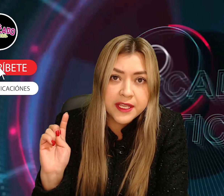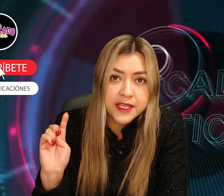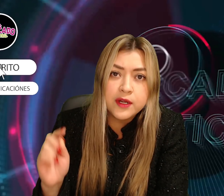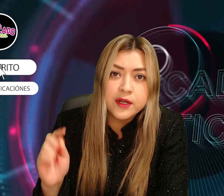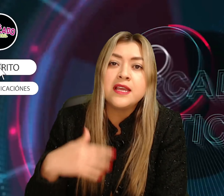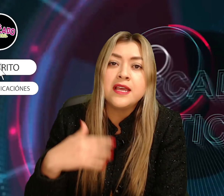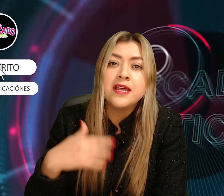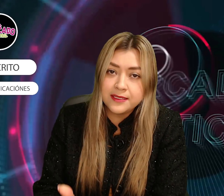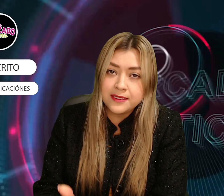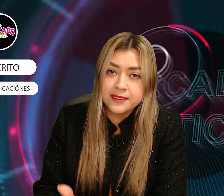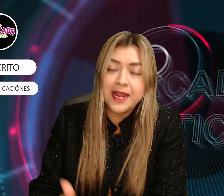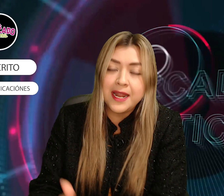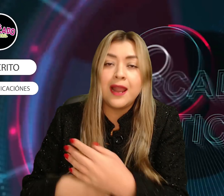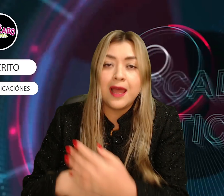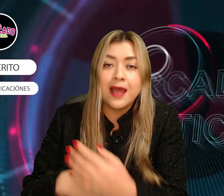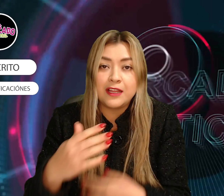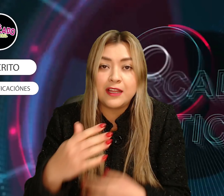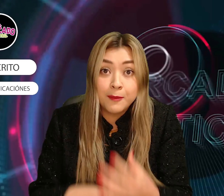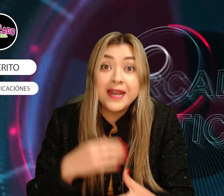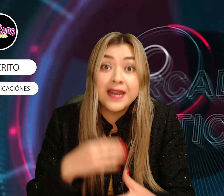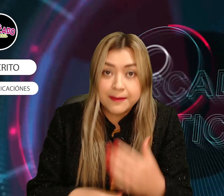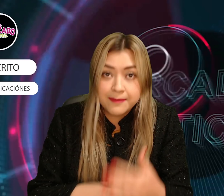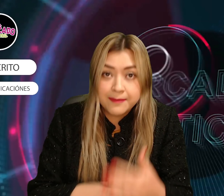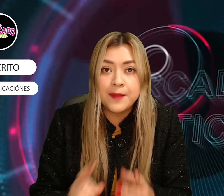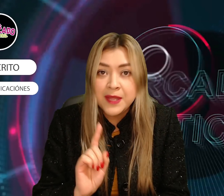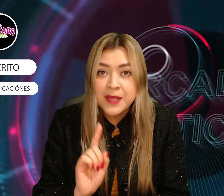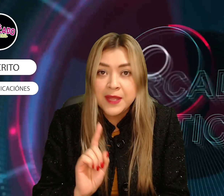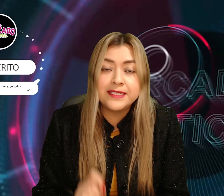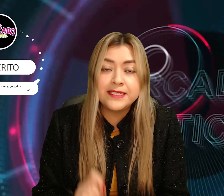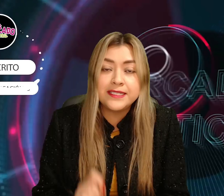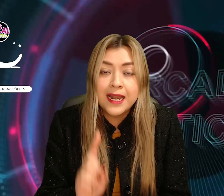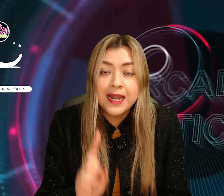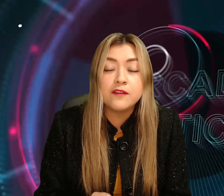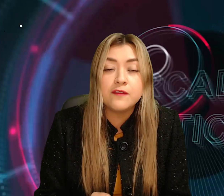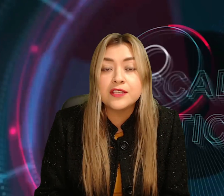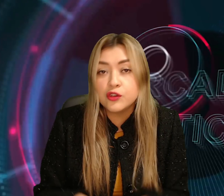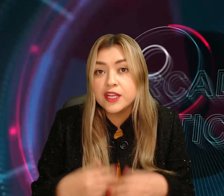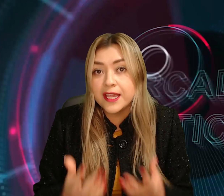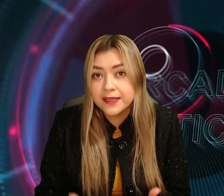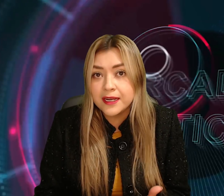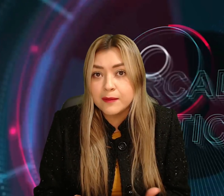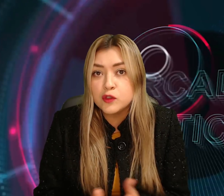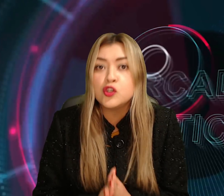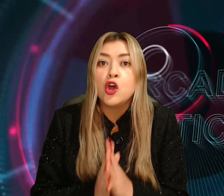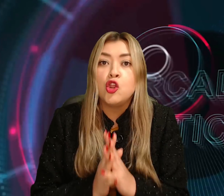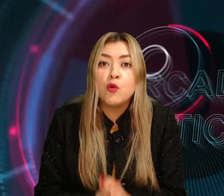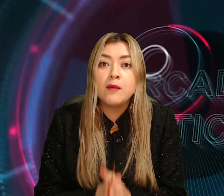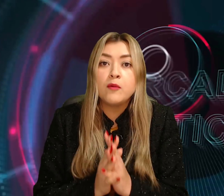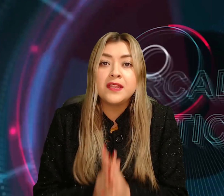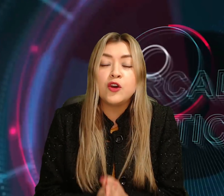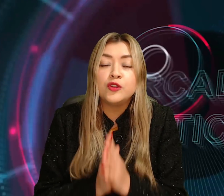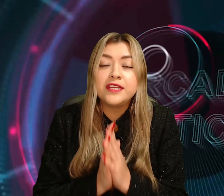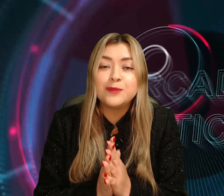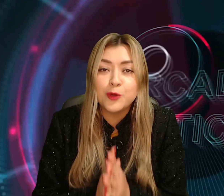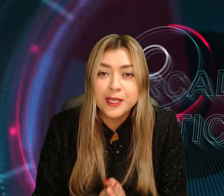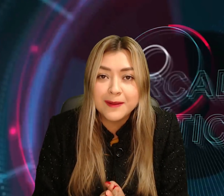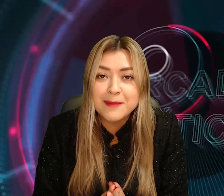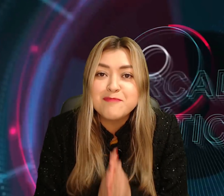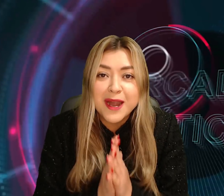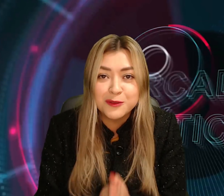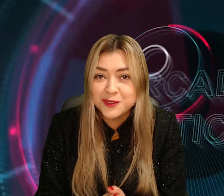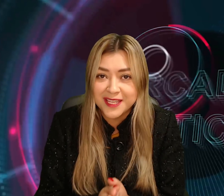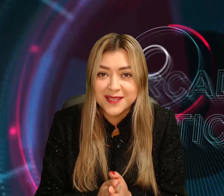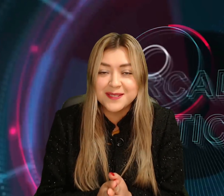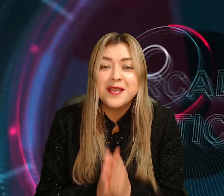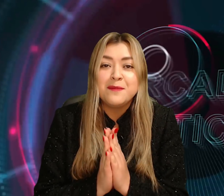notificaciones de esta manera la plataforma les avisa les llega ahí la notificación de que ya tenemos nuevo vídeo disponible